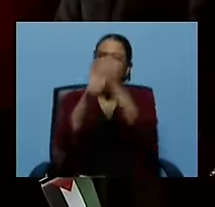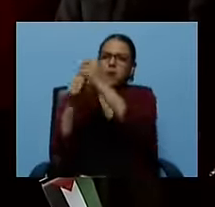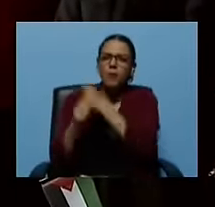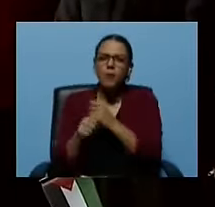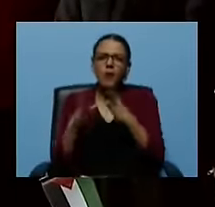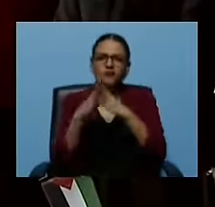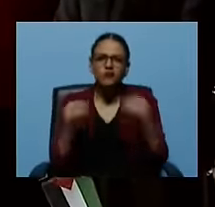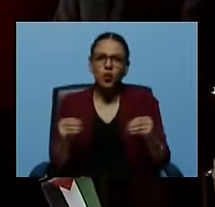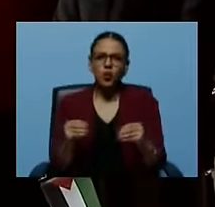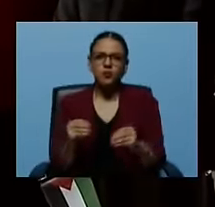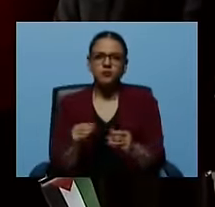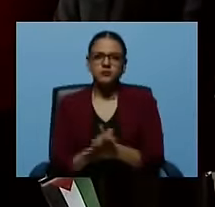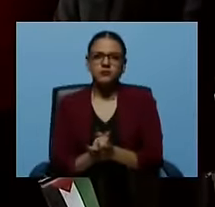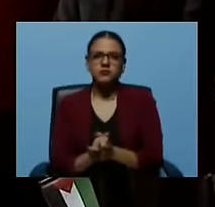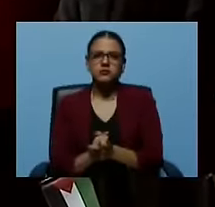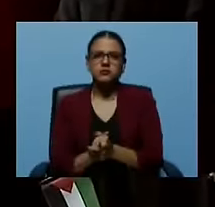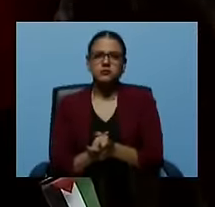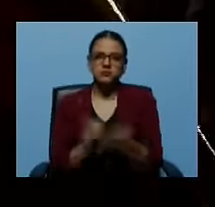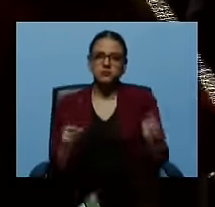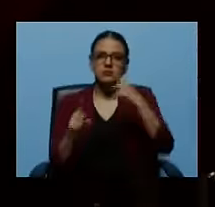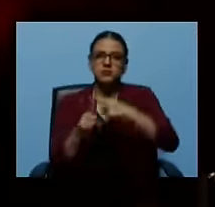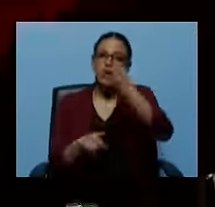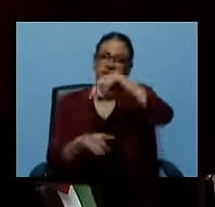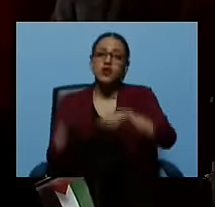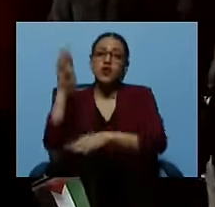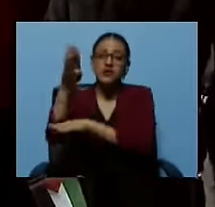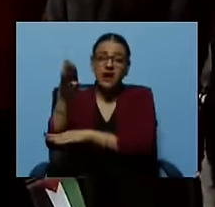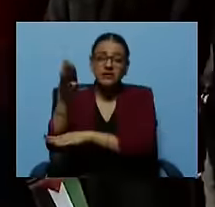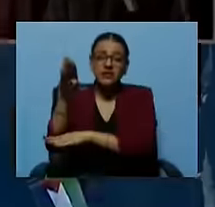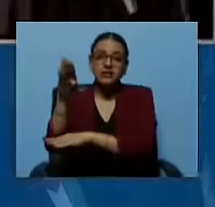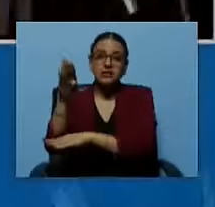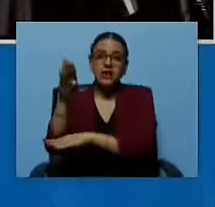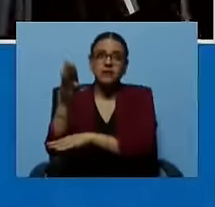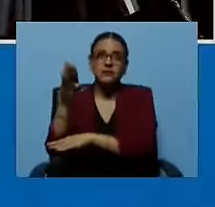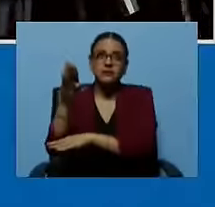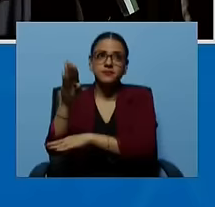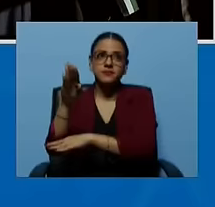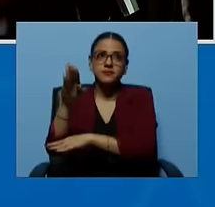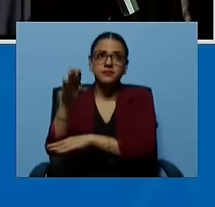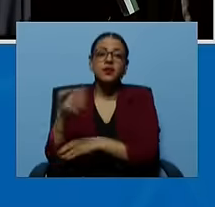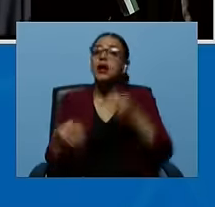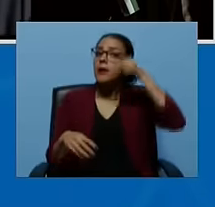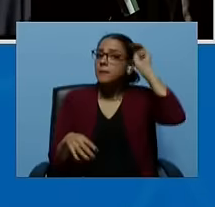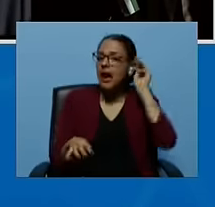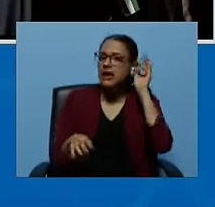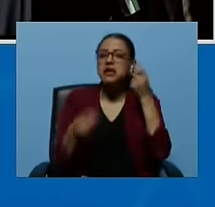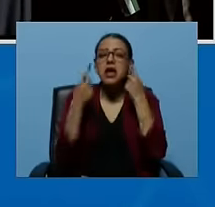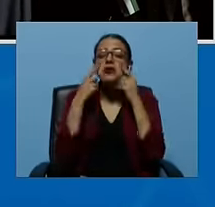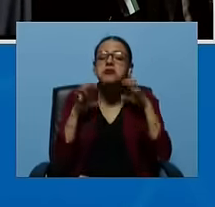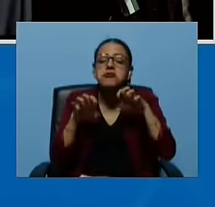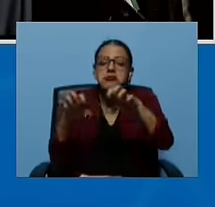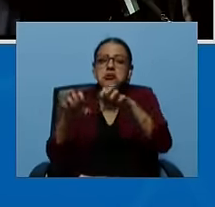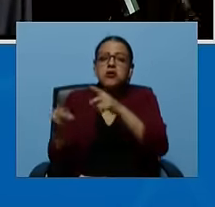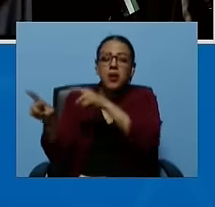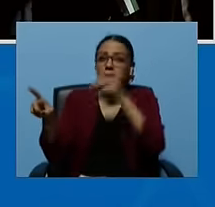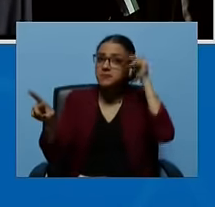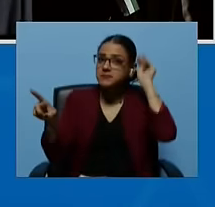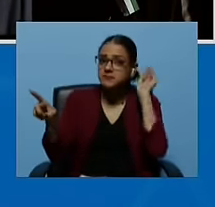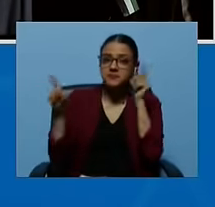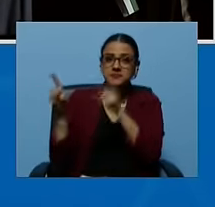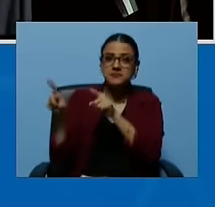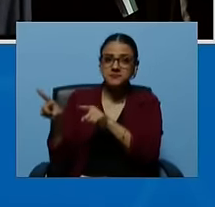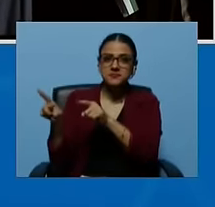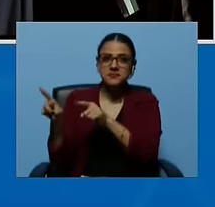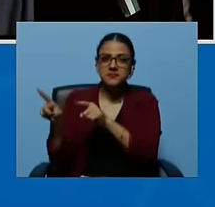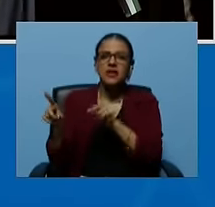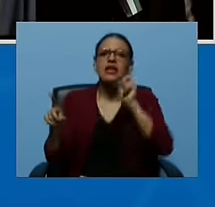comunicacional que además de fascistas, la María Sayona, Machado